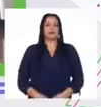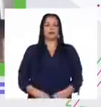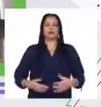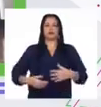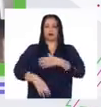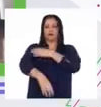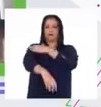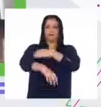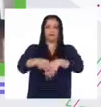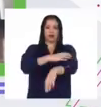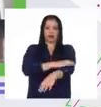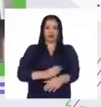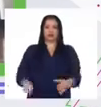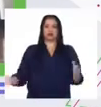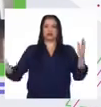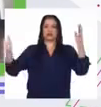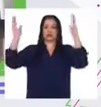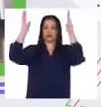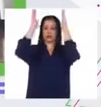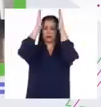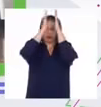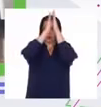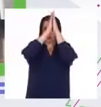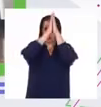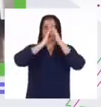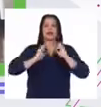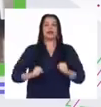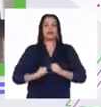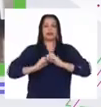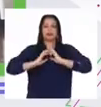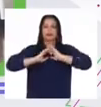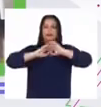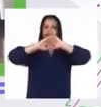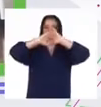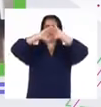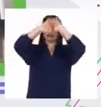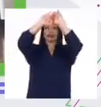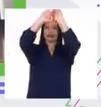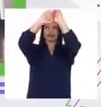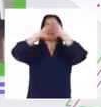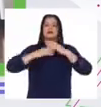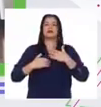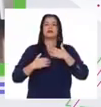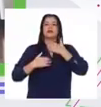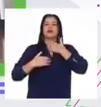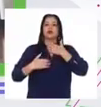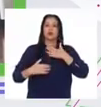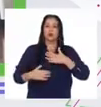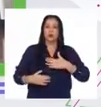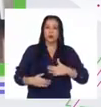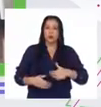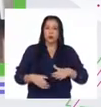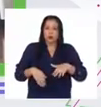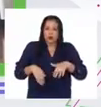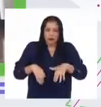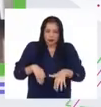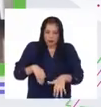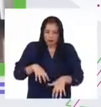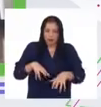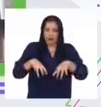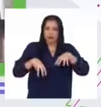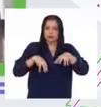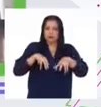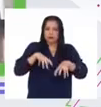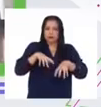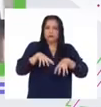nuestros brazos, vamos a juntar las manos, estiran y cuando exhalemos vamos a bajar, caminamos nuestras manos